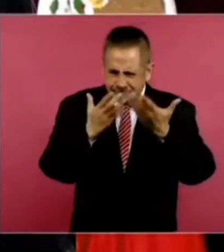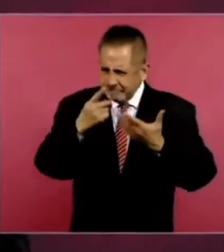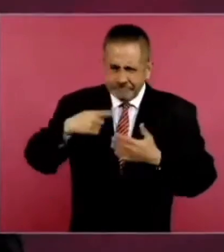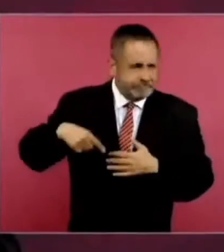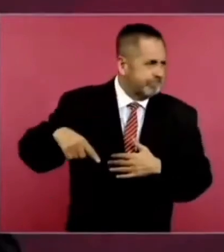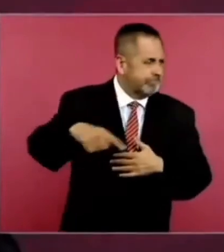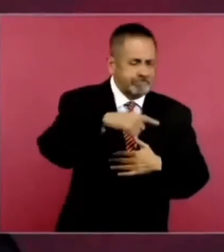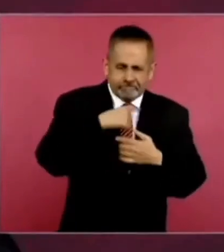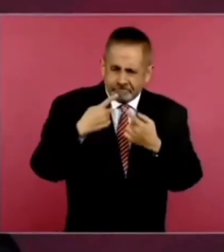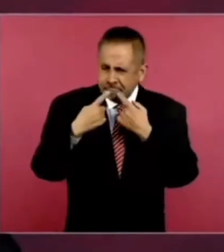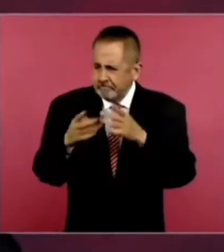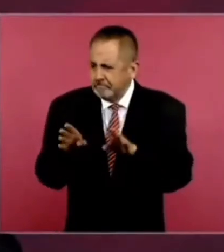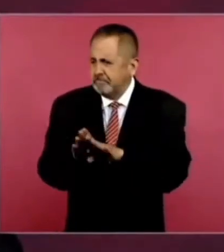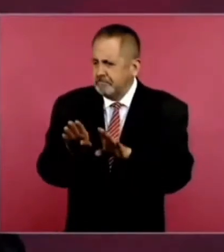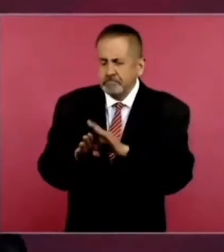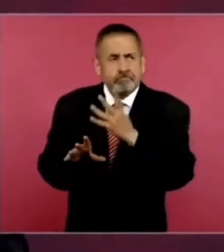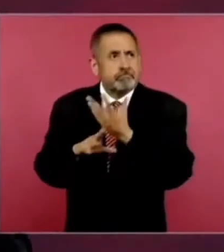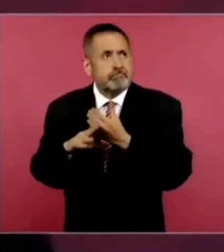situación migratoria.